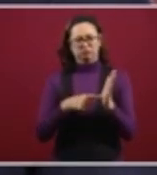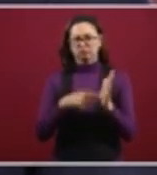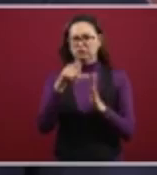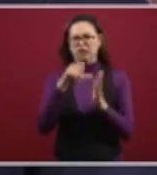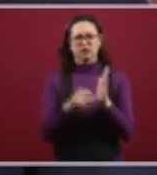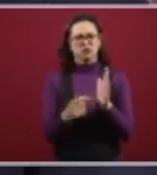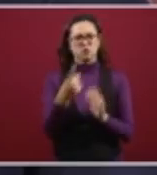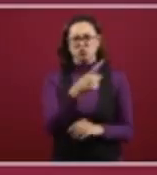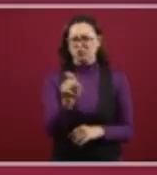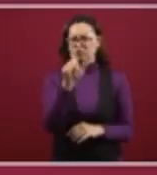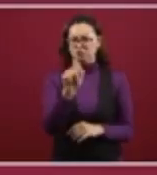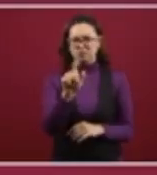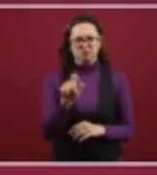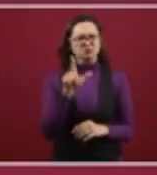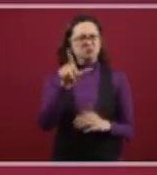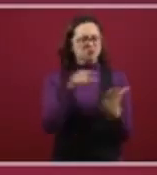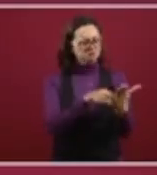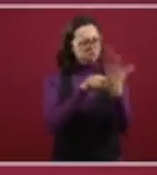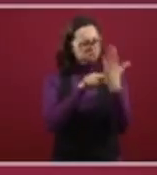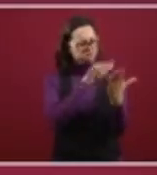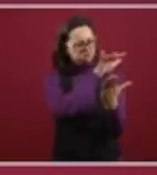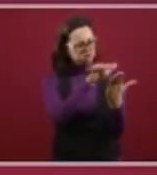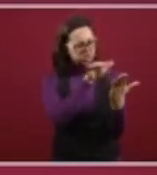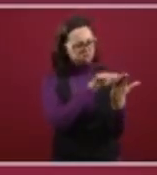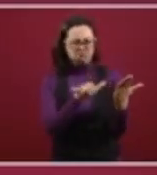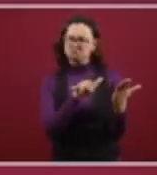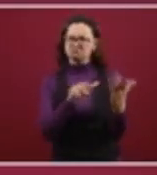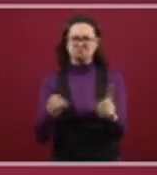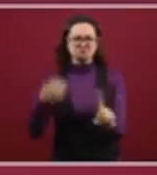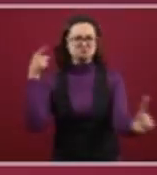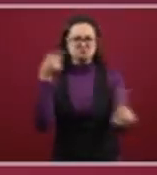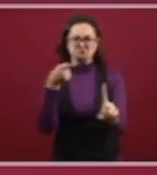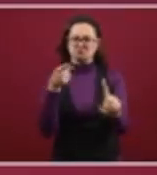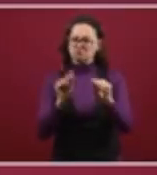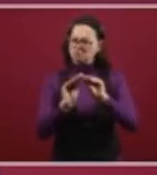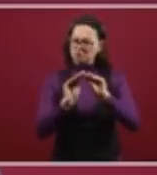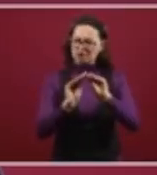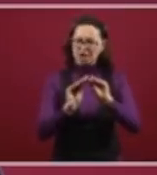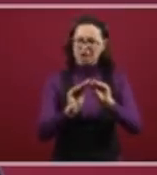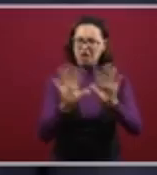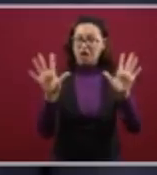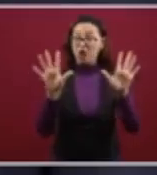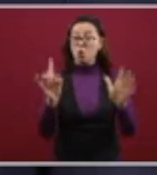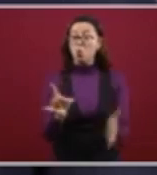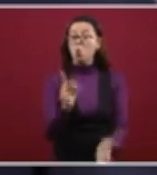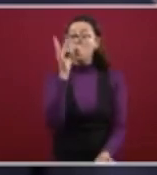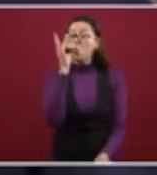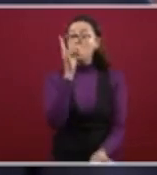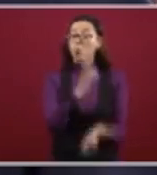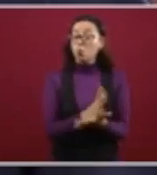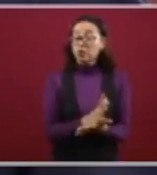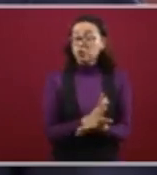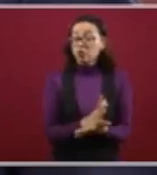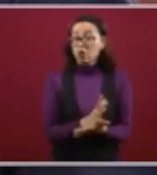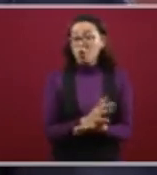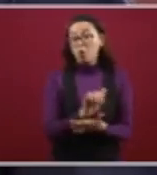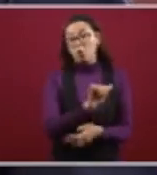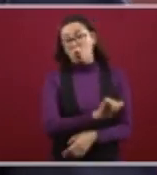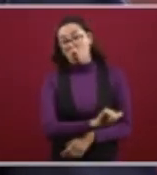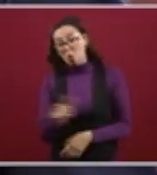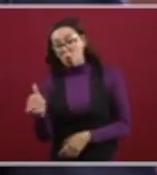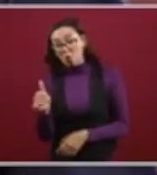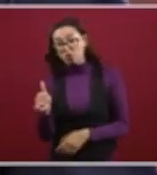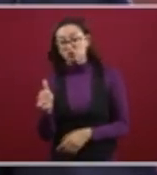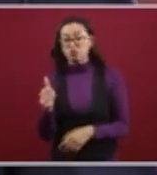que establece el artículo 127. Solo hay excepciones en casos de